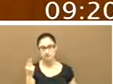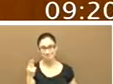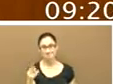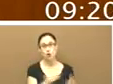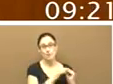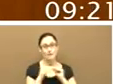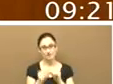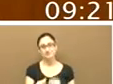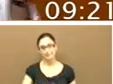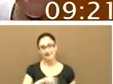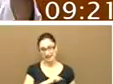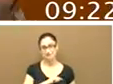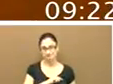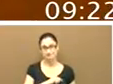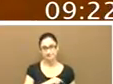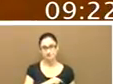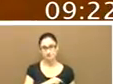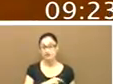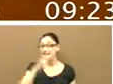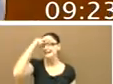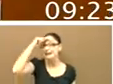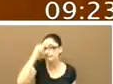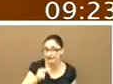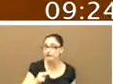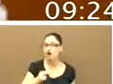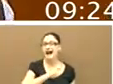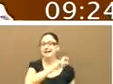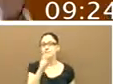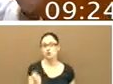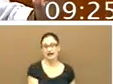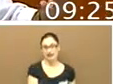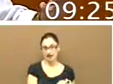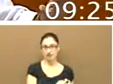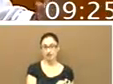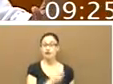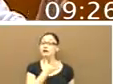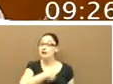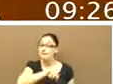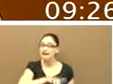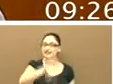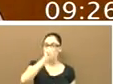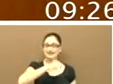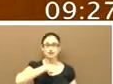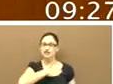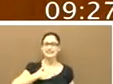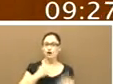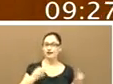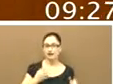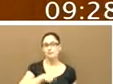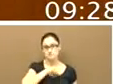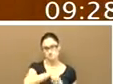comunidades. Respeto a la pluralidad y a lo que los españoles quieran ser lo que quieran ser.